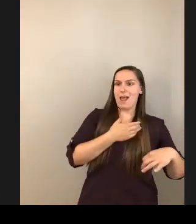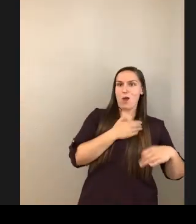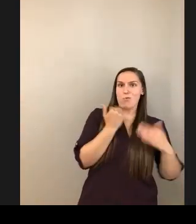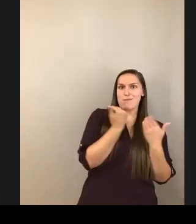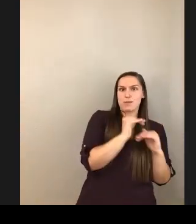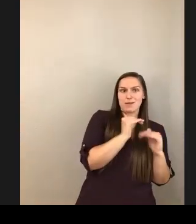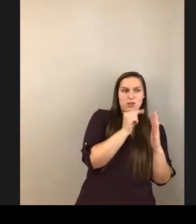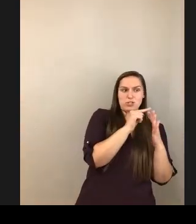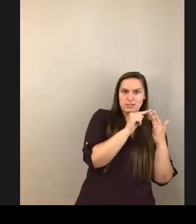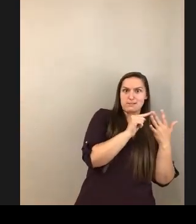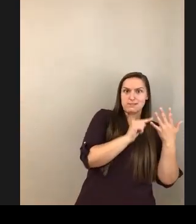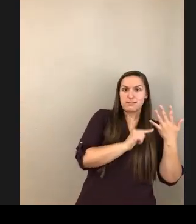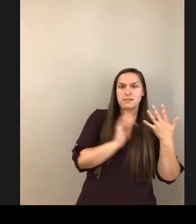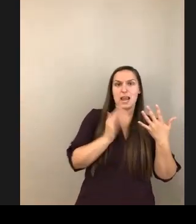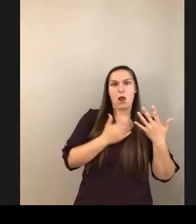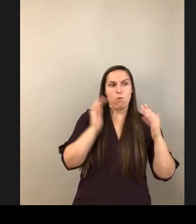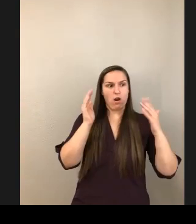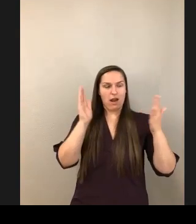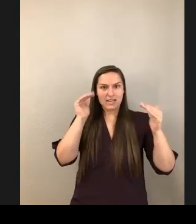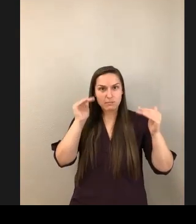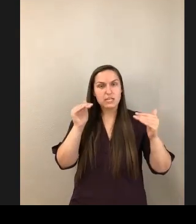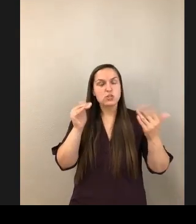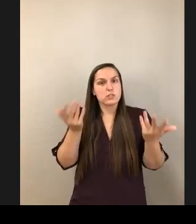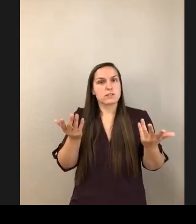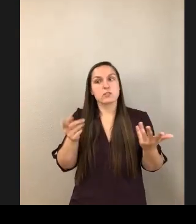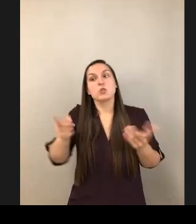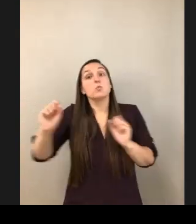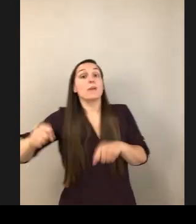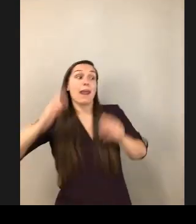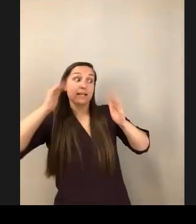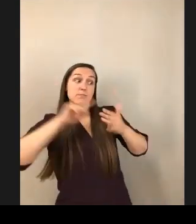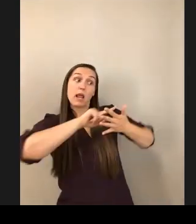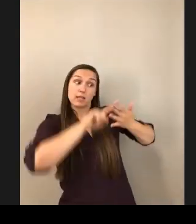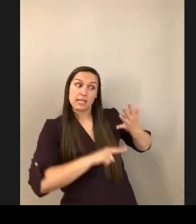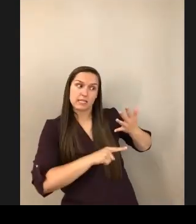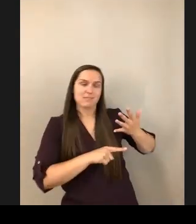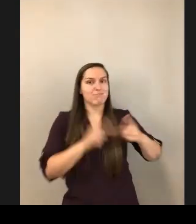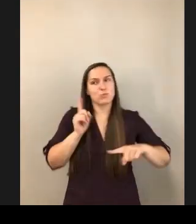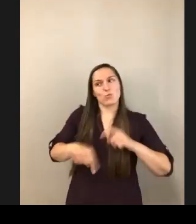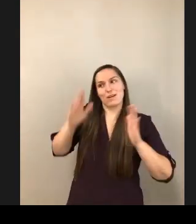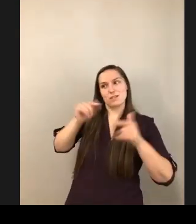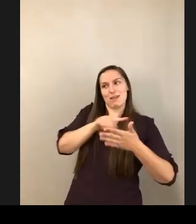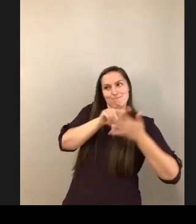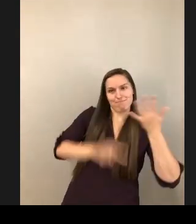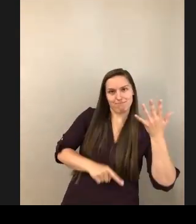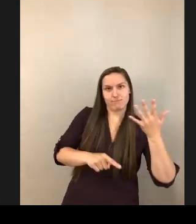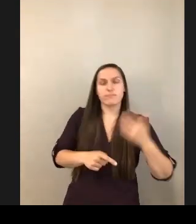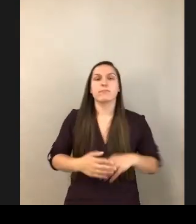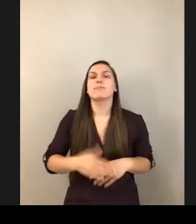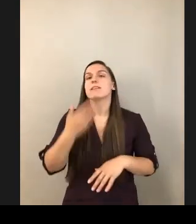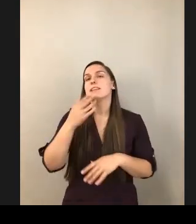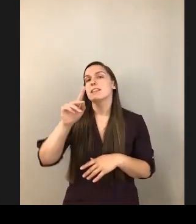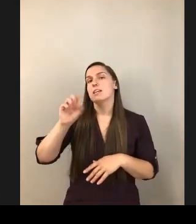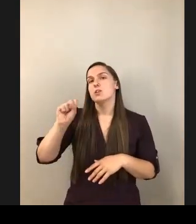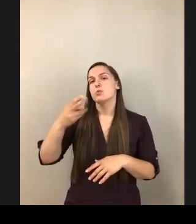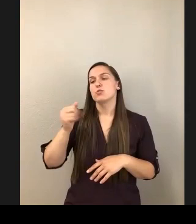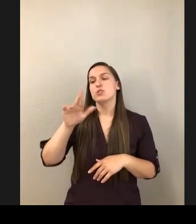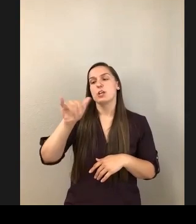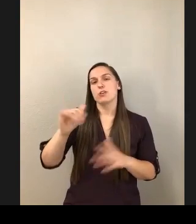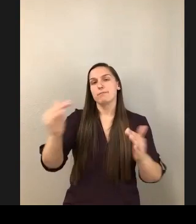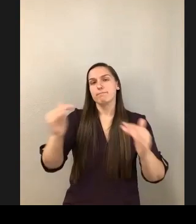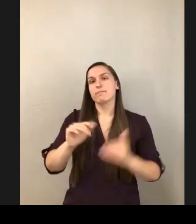preocupaciones, establecemos las bases, cuáles serían los prospectos. Tania.